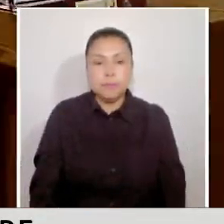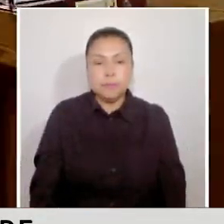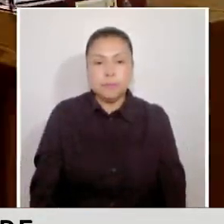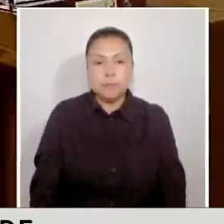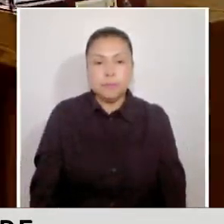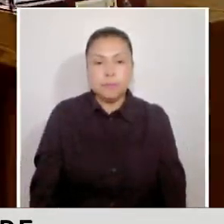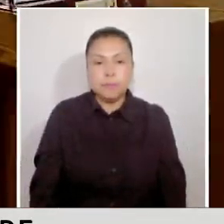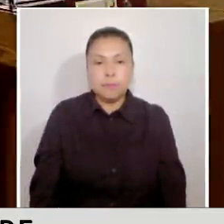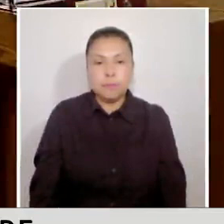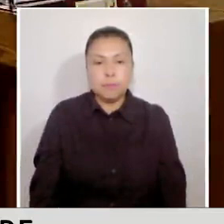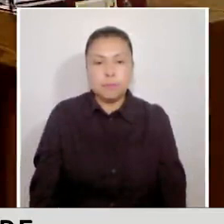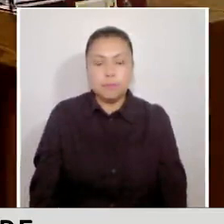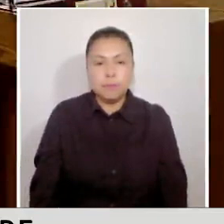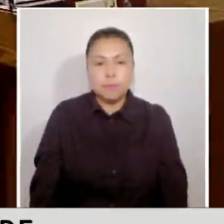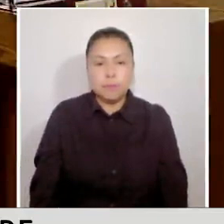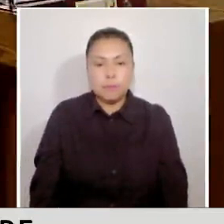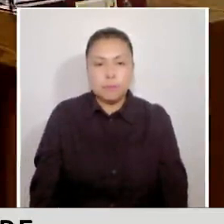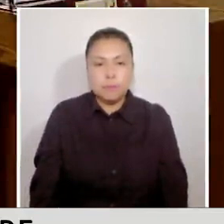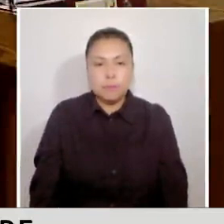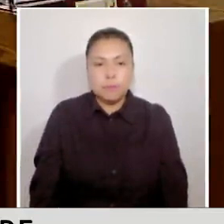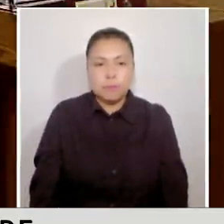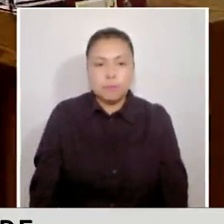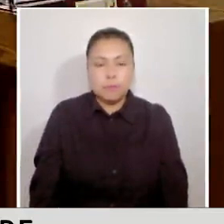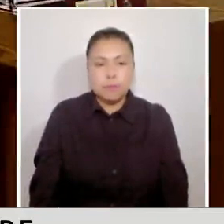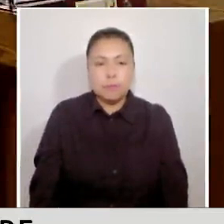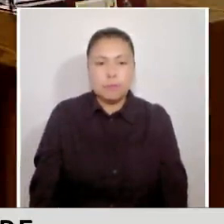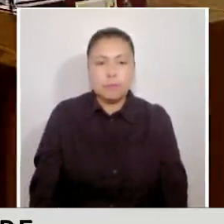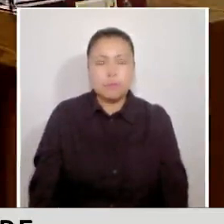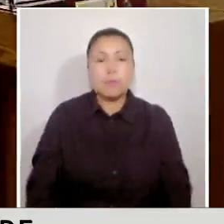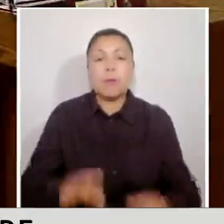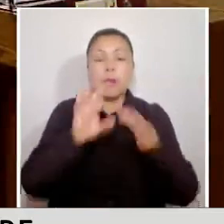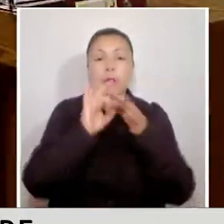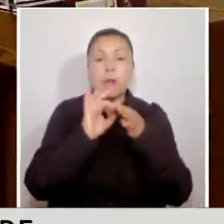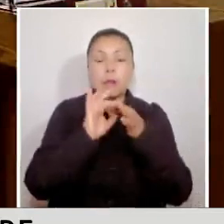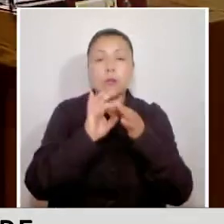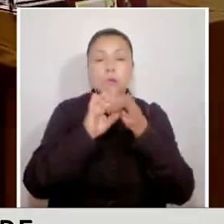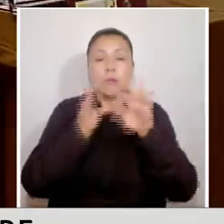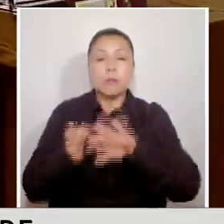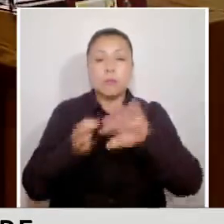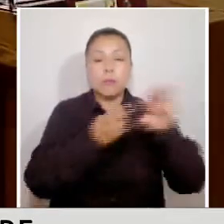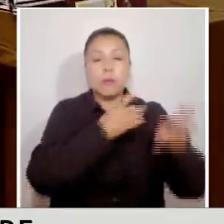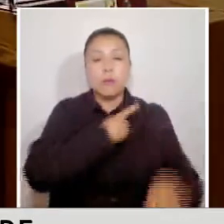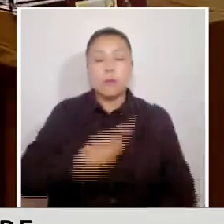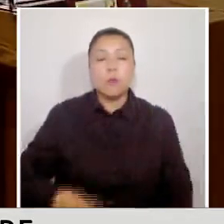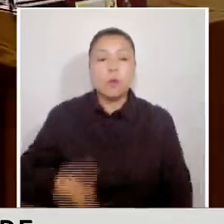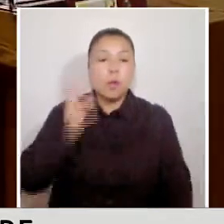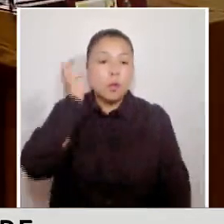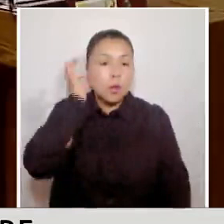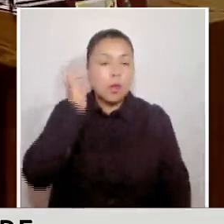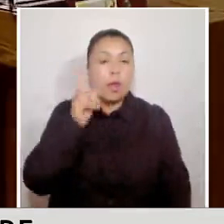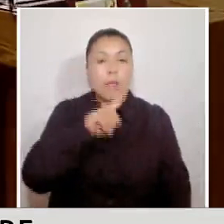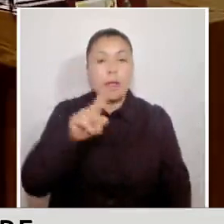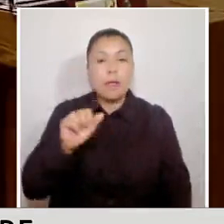mesa inscribió Gracias tiene la palabra la diputada Sara